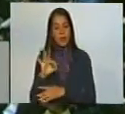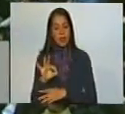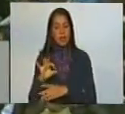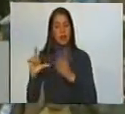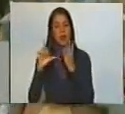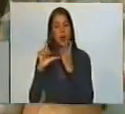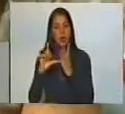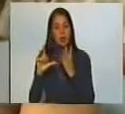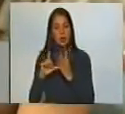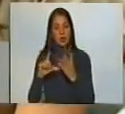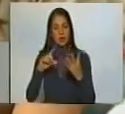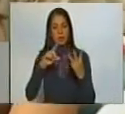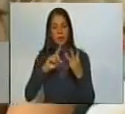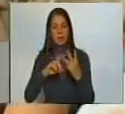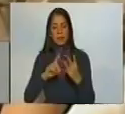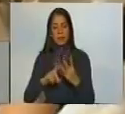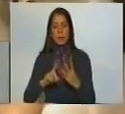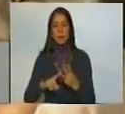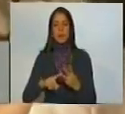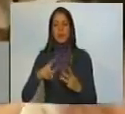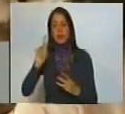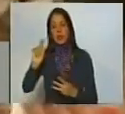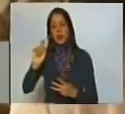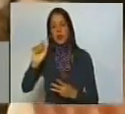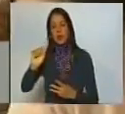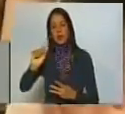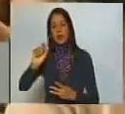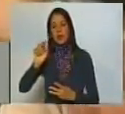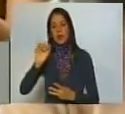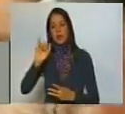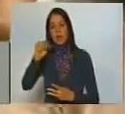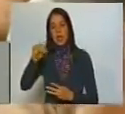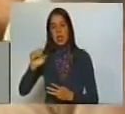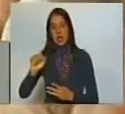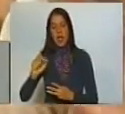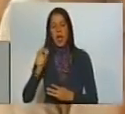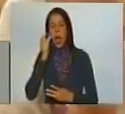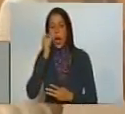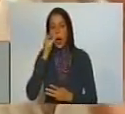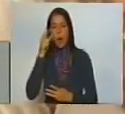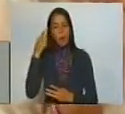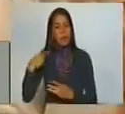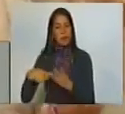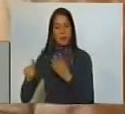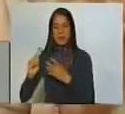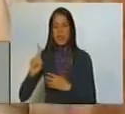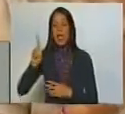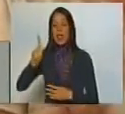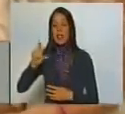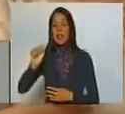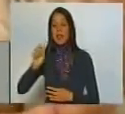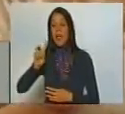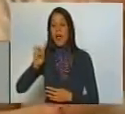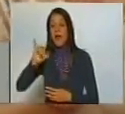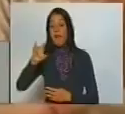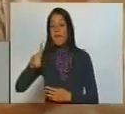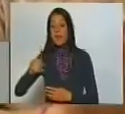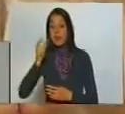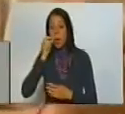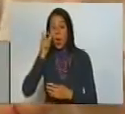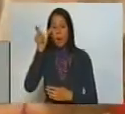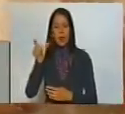compañera Taina González, que viene de nuestro movimiento, y como es el compañero David Villalobos, constituyente más joven de la Asamblea